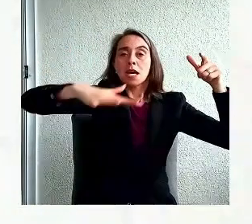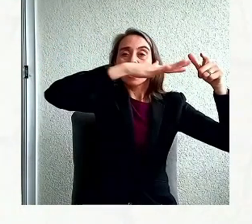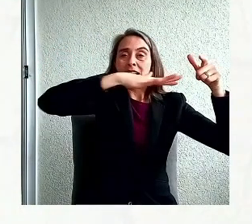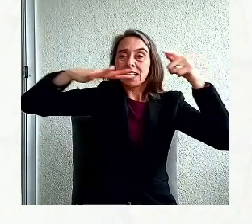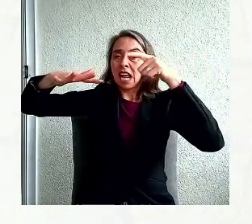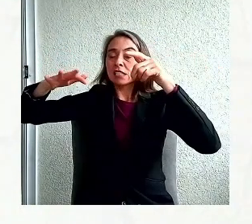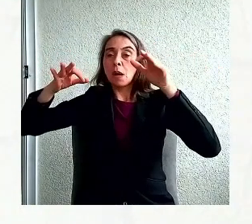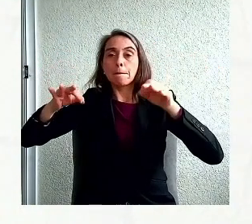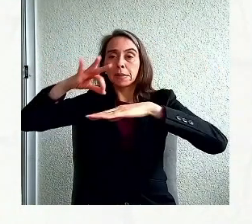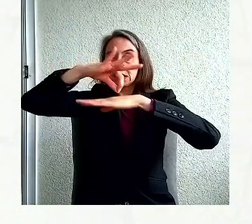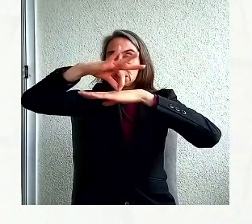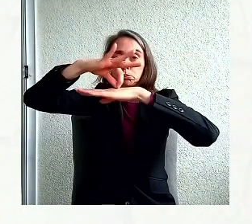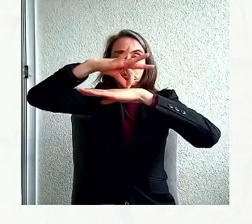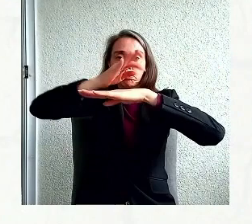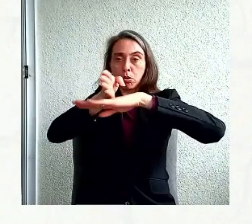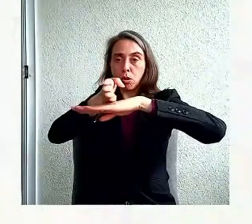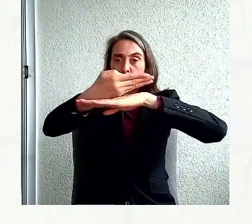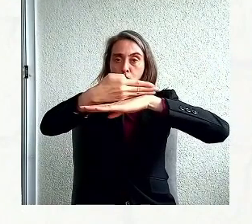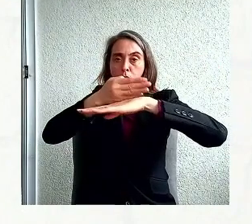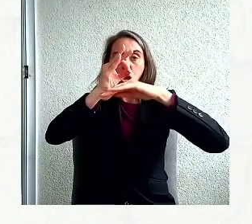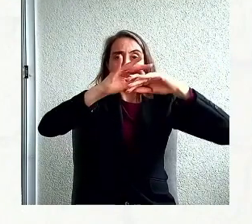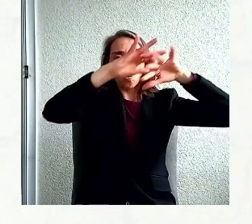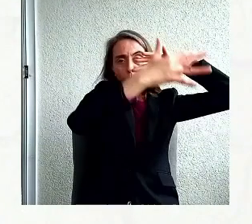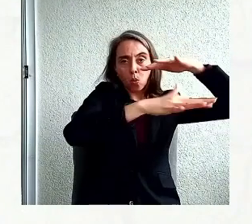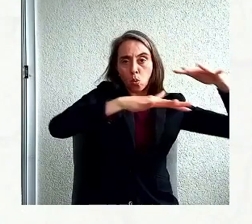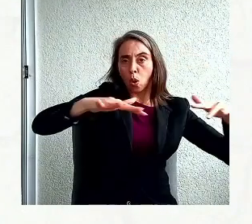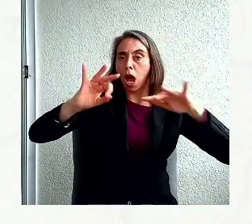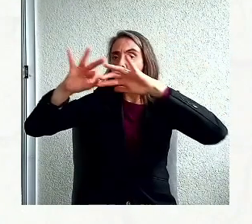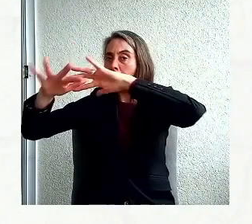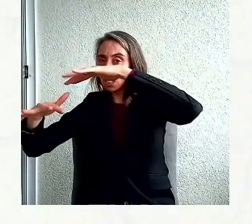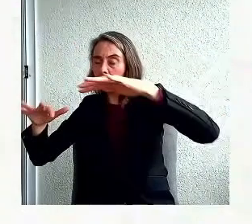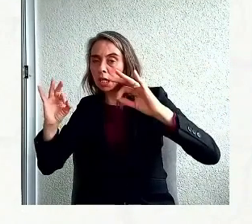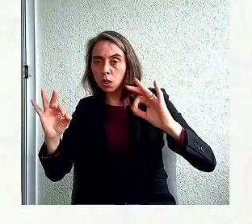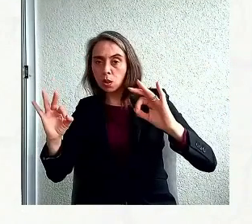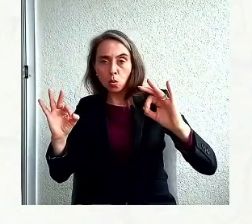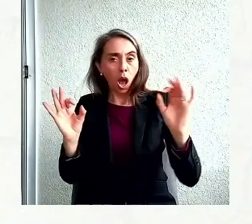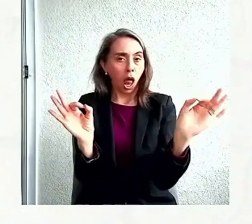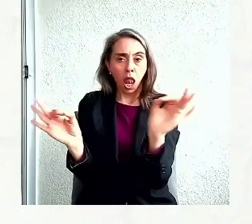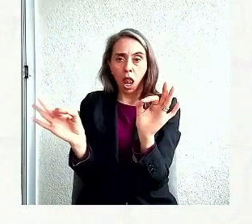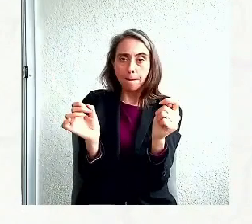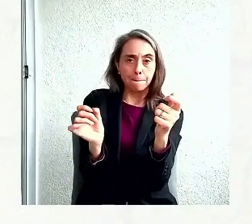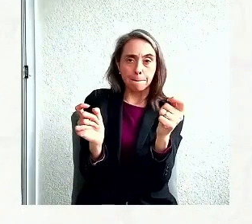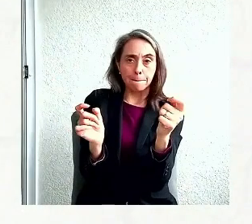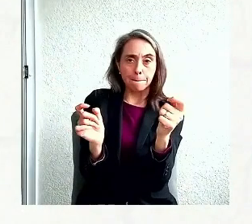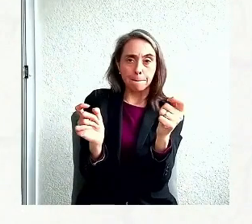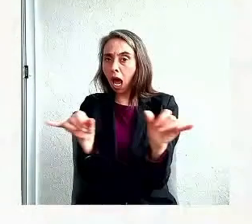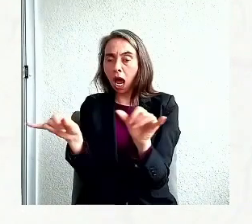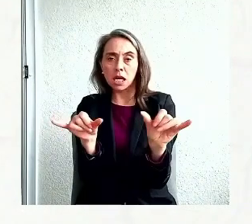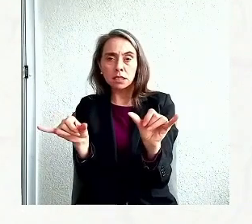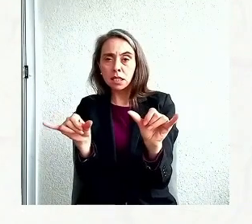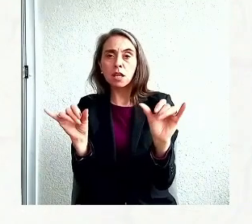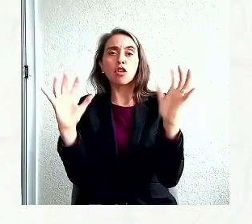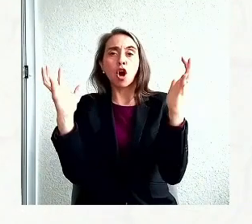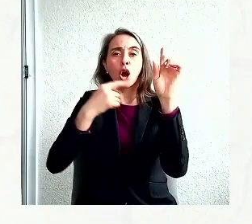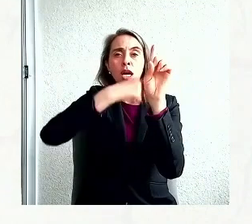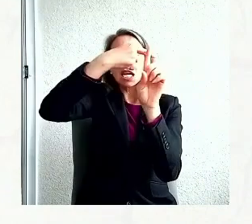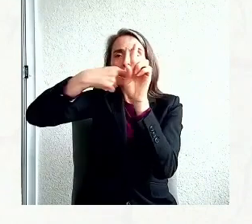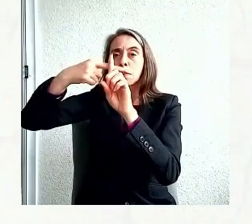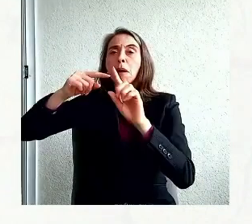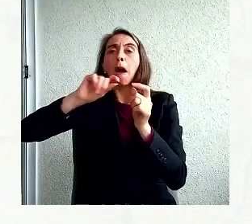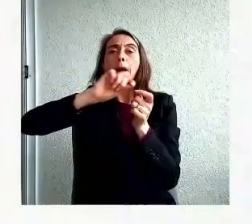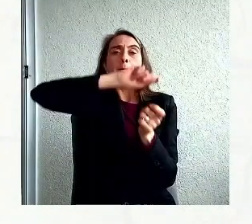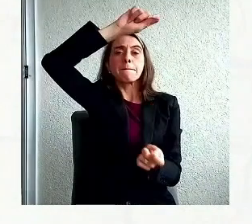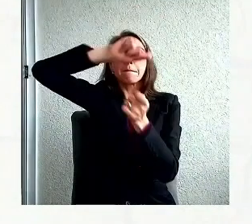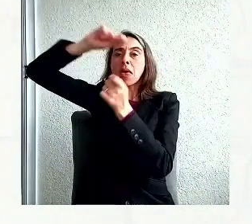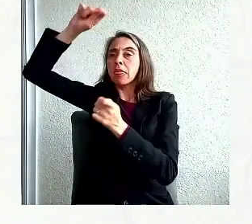obviamente a la misma altitud, tienen más o menos la misma superficie, y Caro y colaboradores desarrollaron un artículo en el cual los ubicó también en el